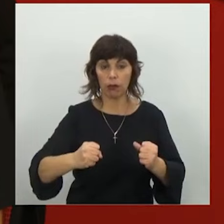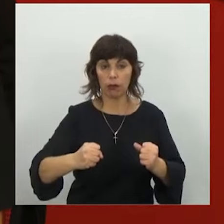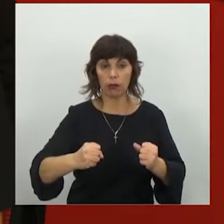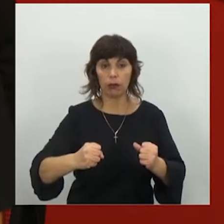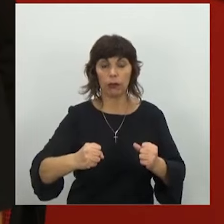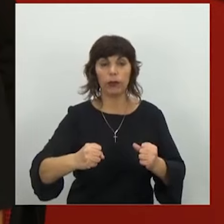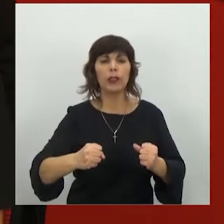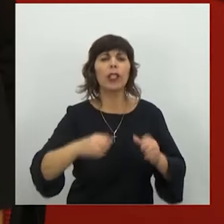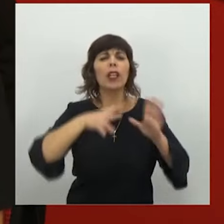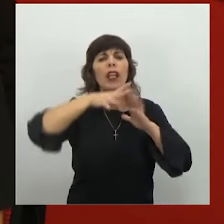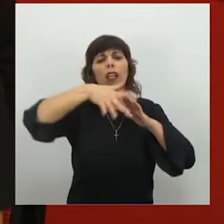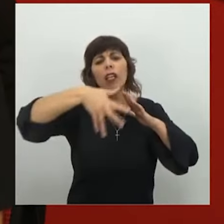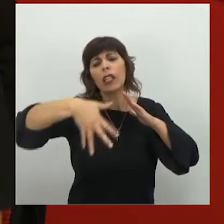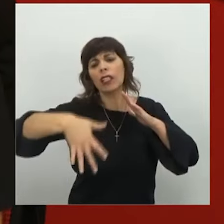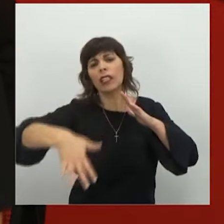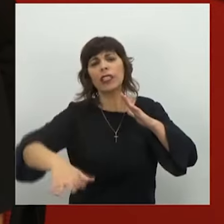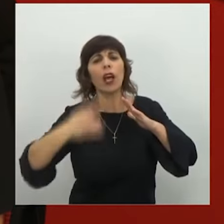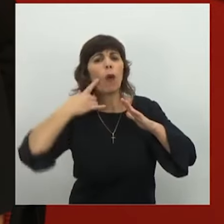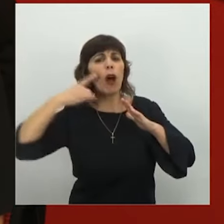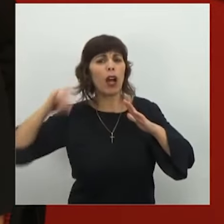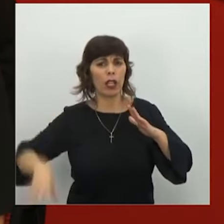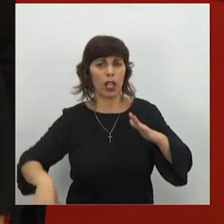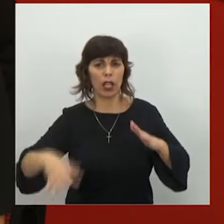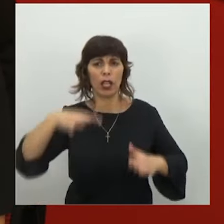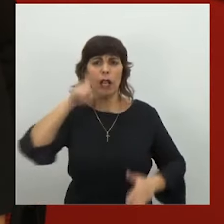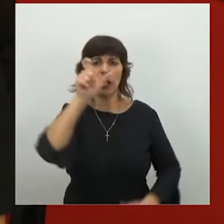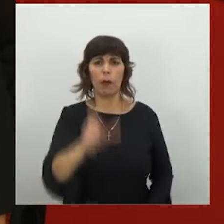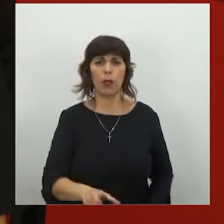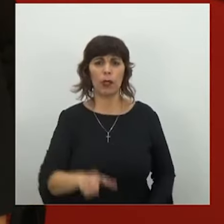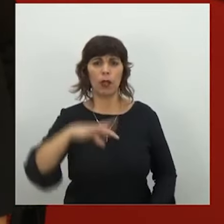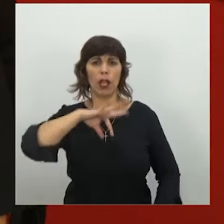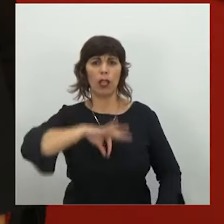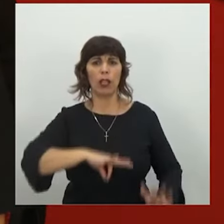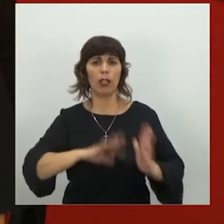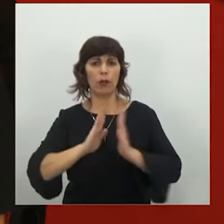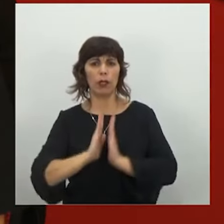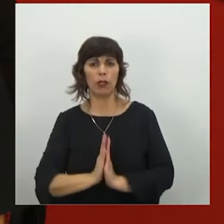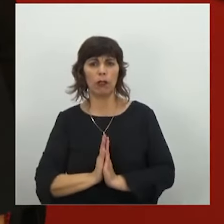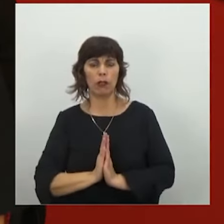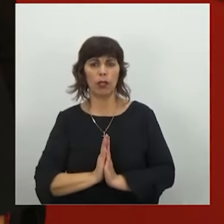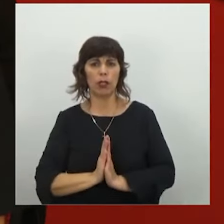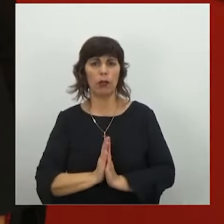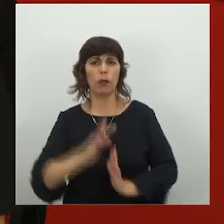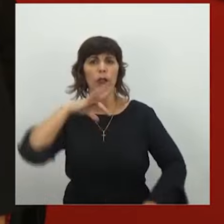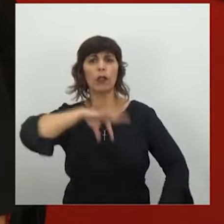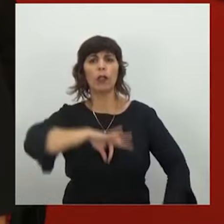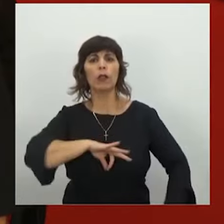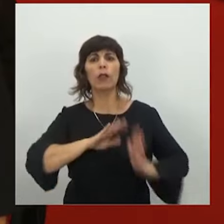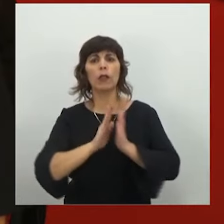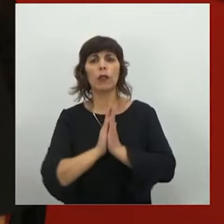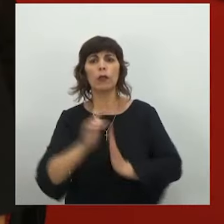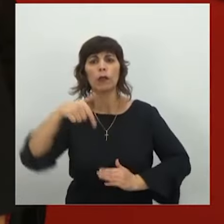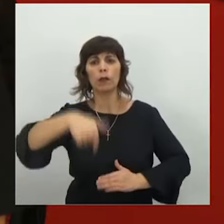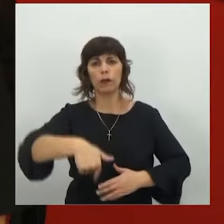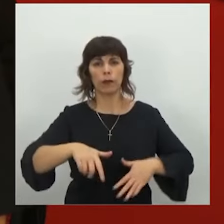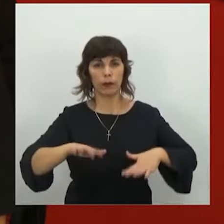la persona del Espíritu Santo. El Espíritu Santo está aquí.